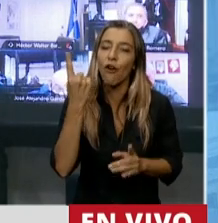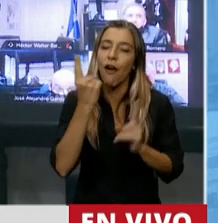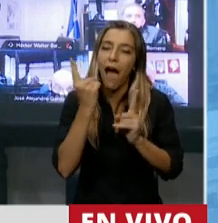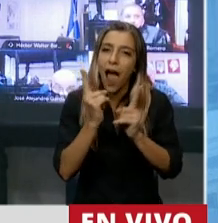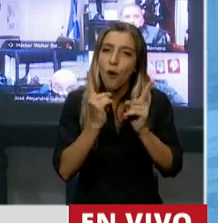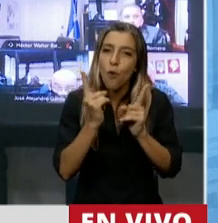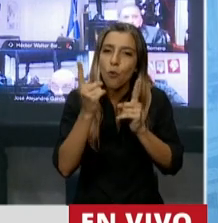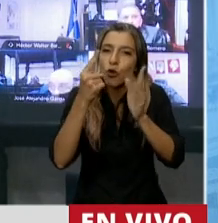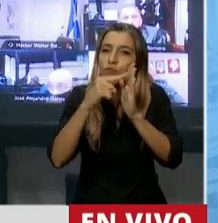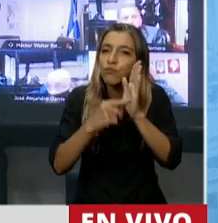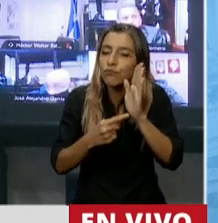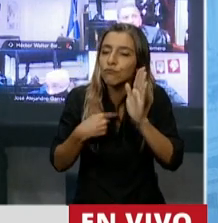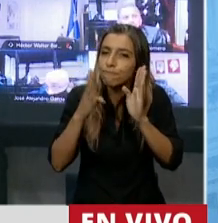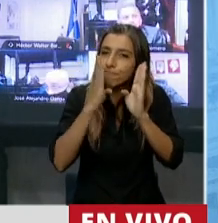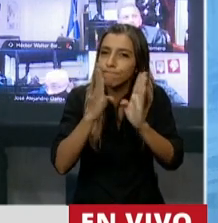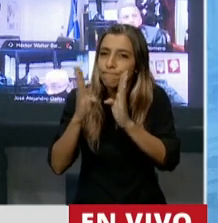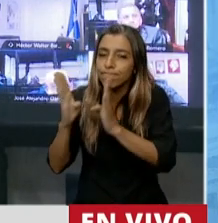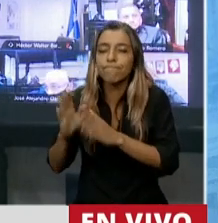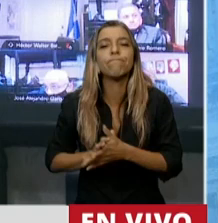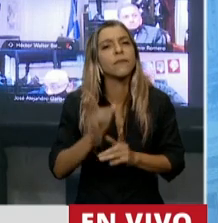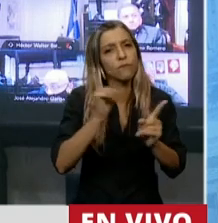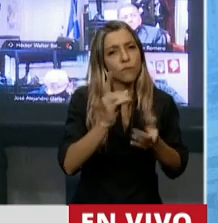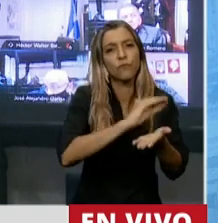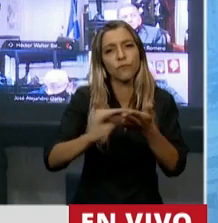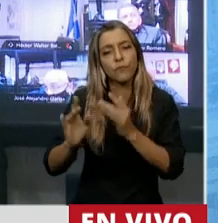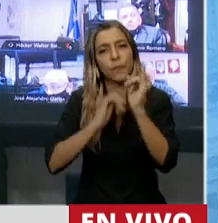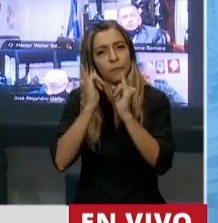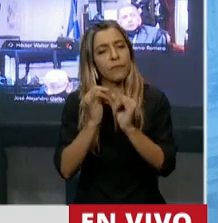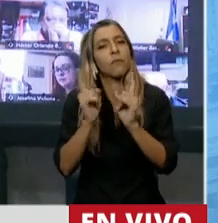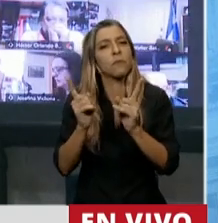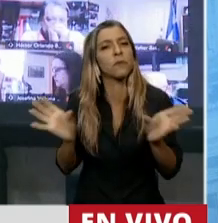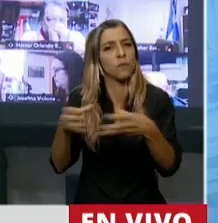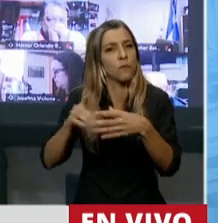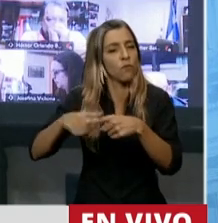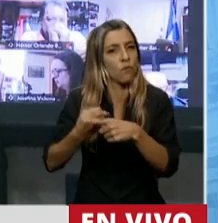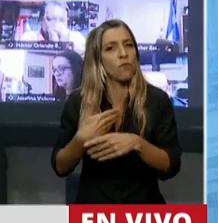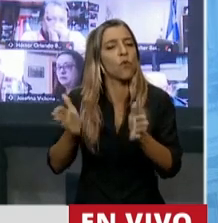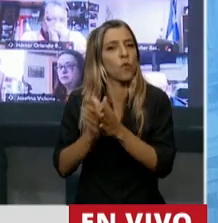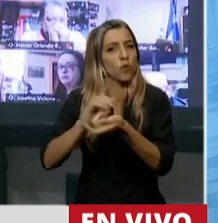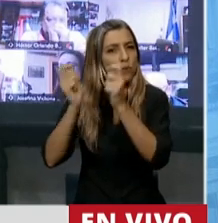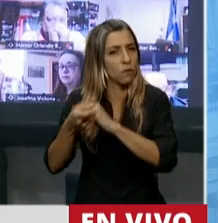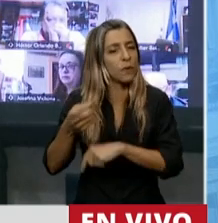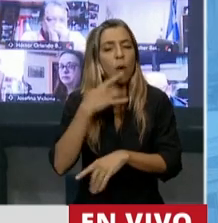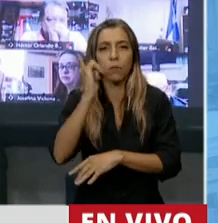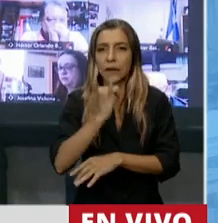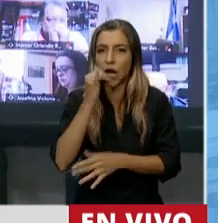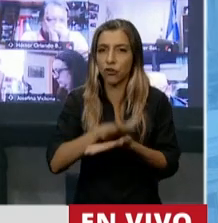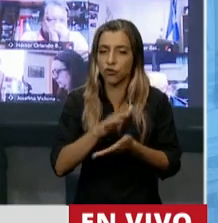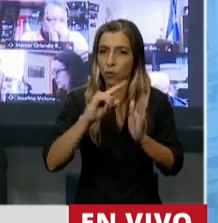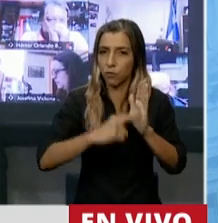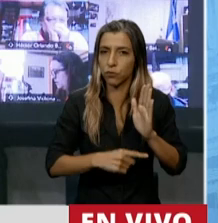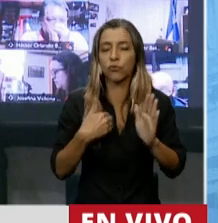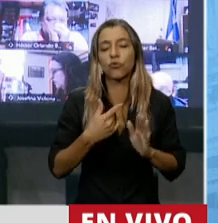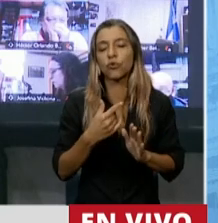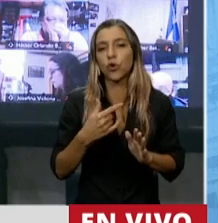cuestiones que planteaban los diputados y las diputadas de Juntos por el Cambio con respecto a la ley. Voy a tratar